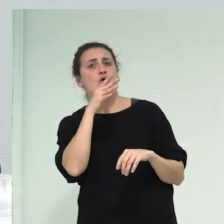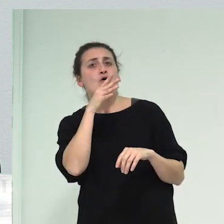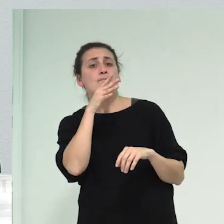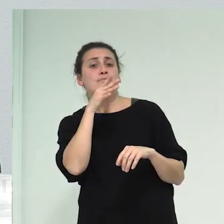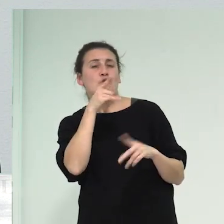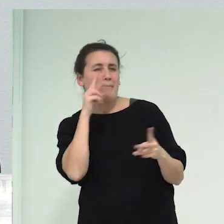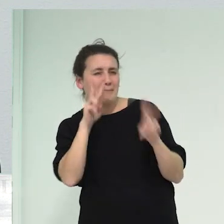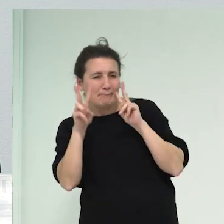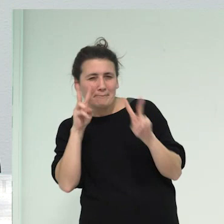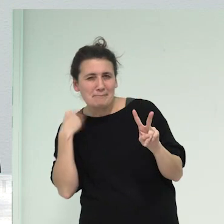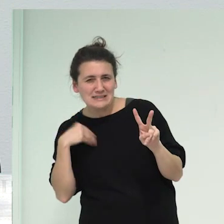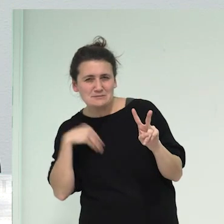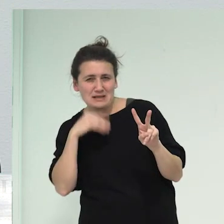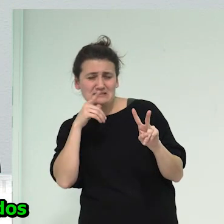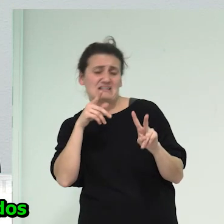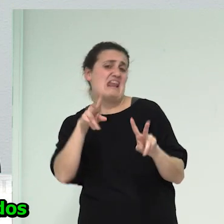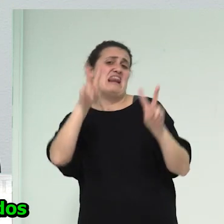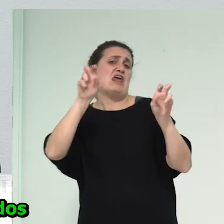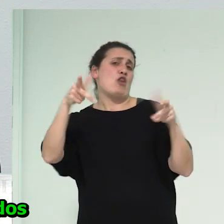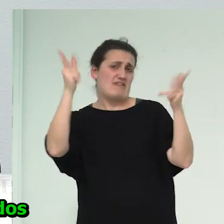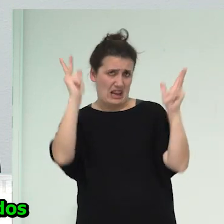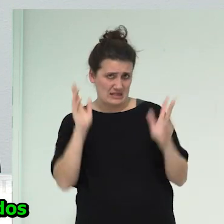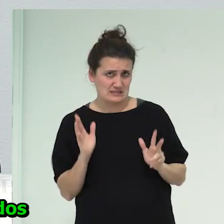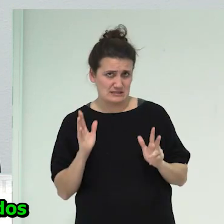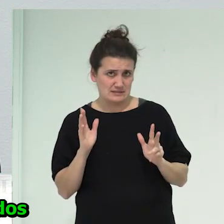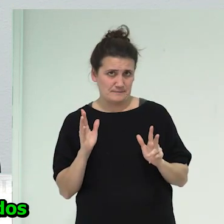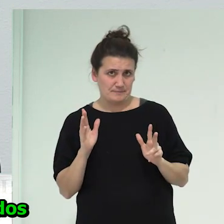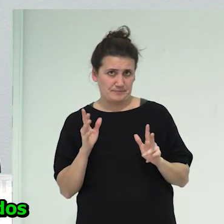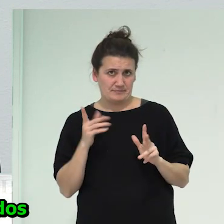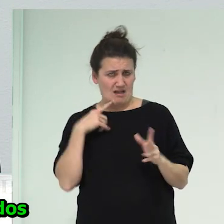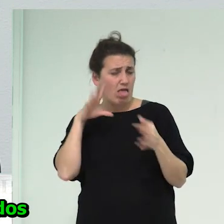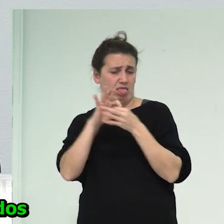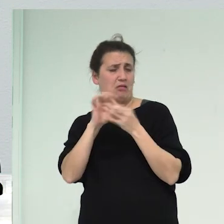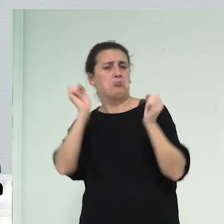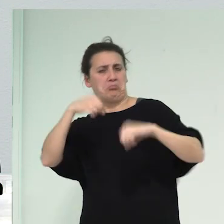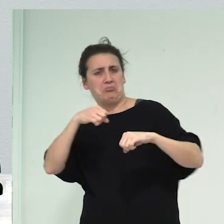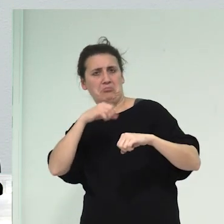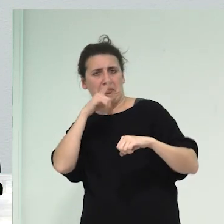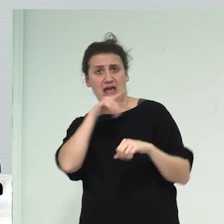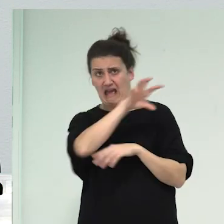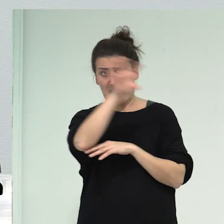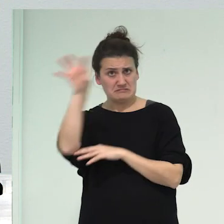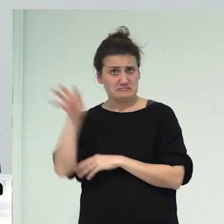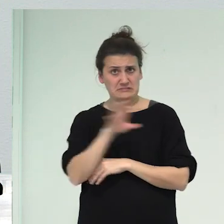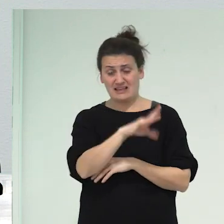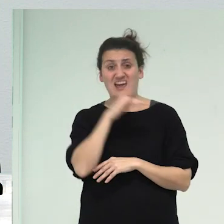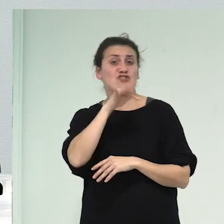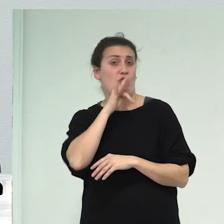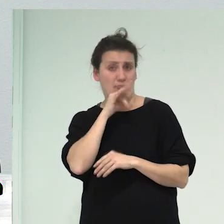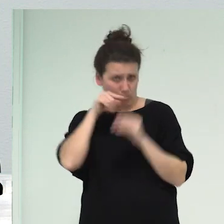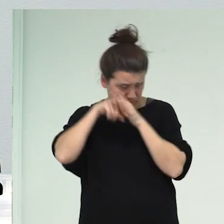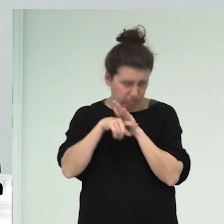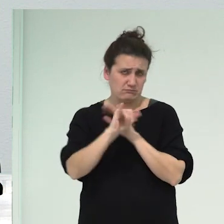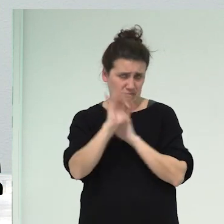con las miradas neoliberales, que están de acuerdo con las miradas neoliberales de estados que siguen siendo profundamente